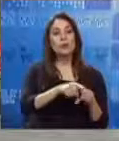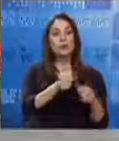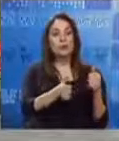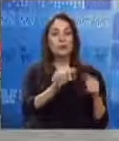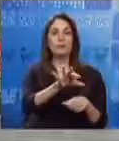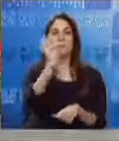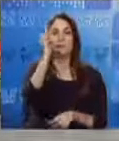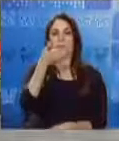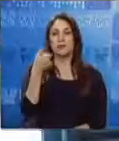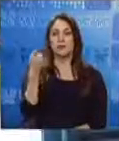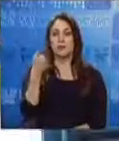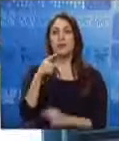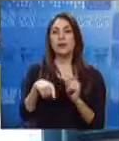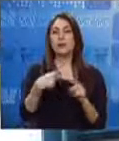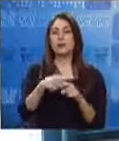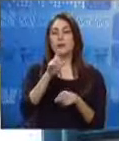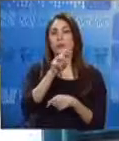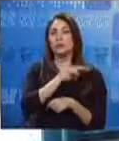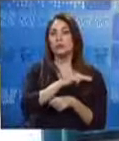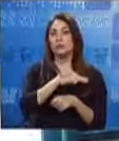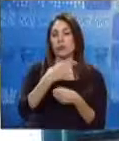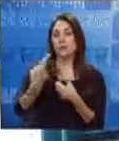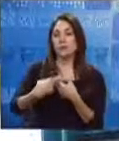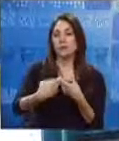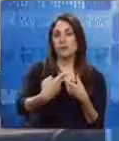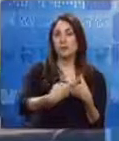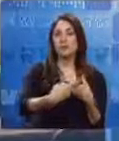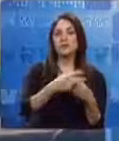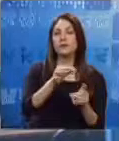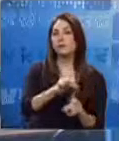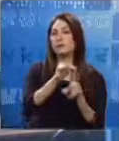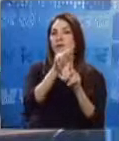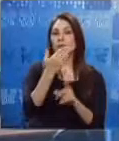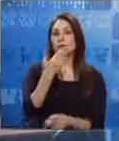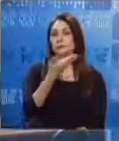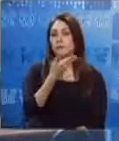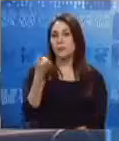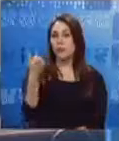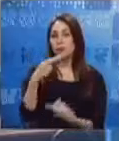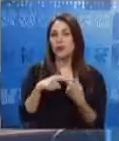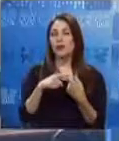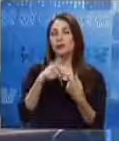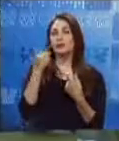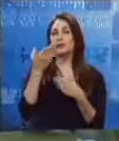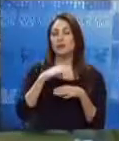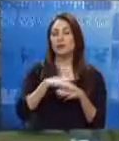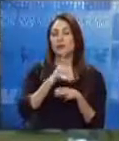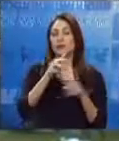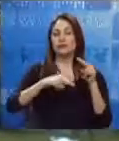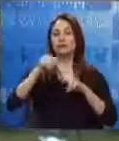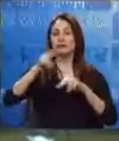gobierno participe junto a los municipios la recaudación especial por mejoras debido a la ejecución de obras.